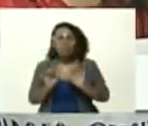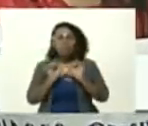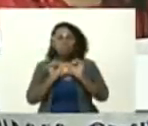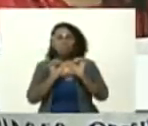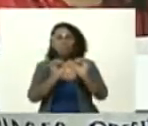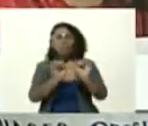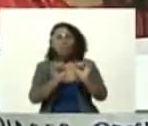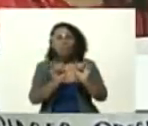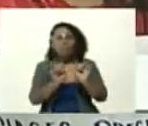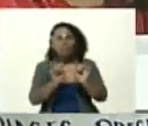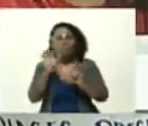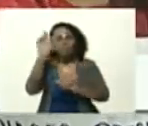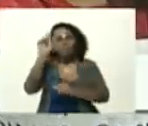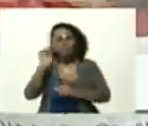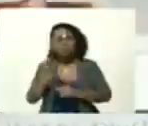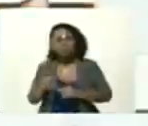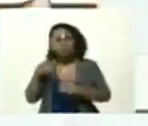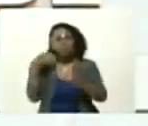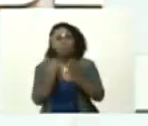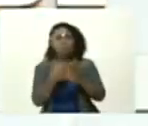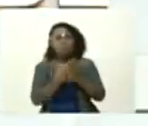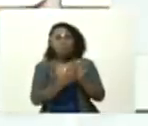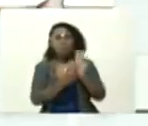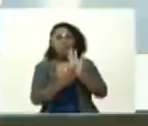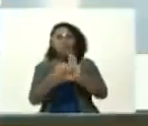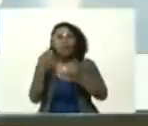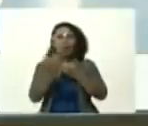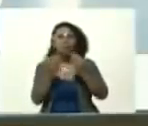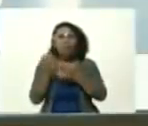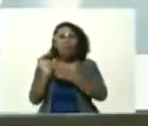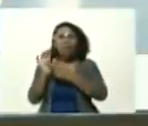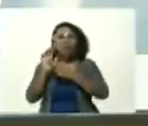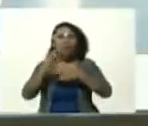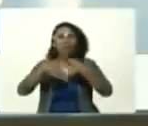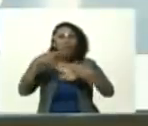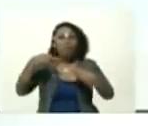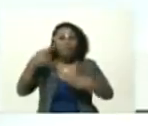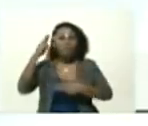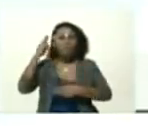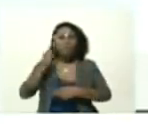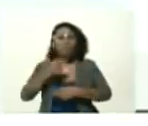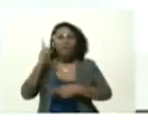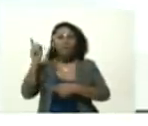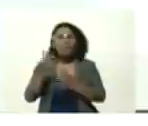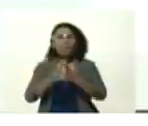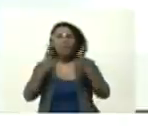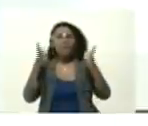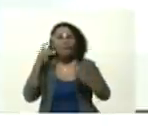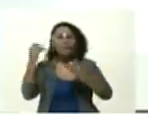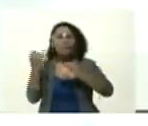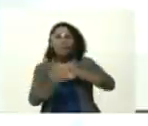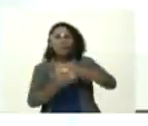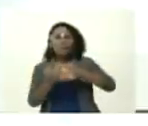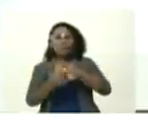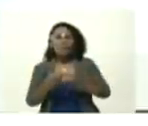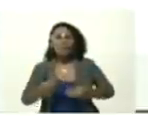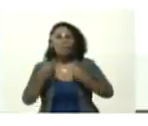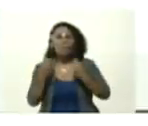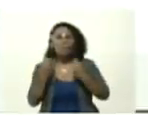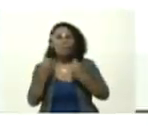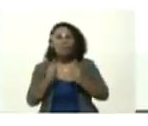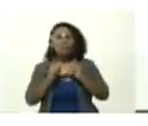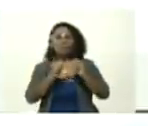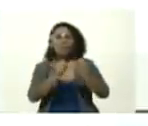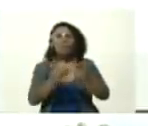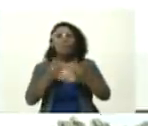permanente, diario, que demuestra cómo es la revolución bolivariana. La revolución bolivariana es un gran instrumento para seguir